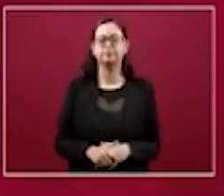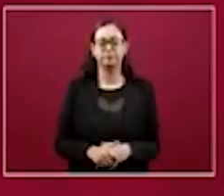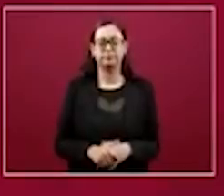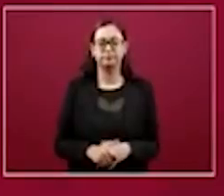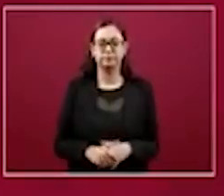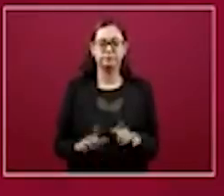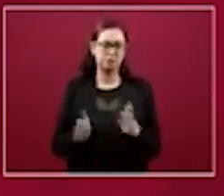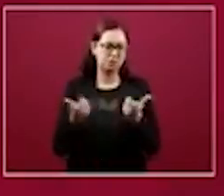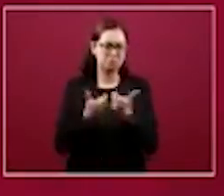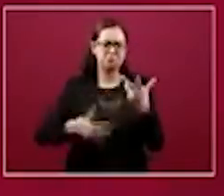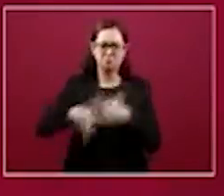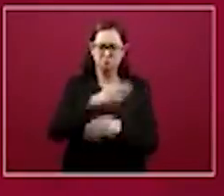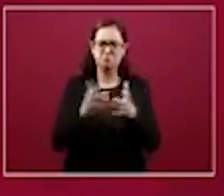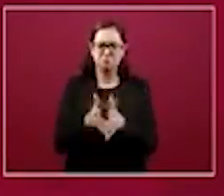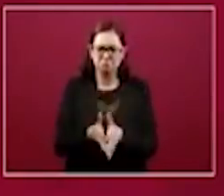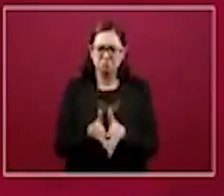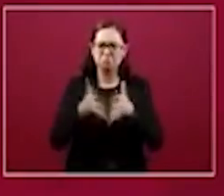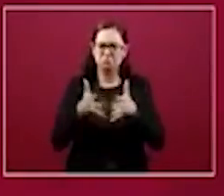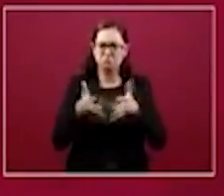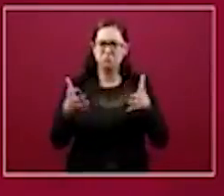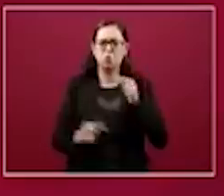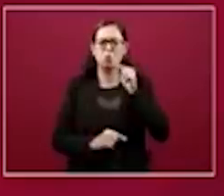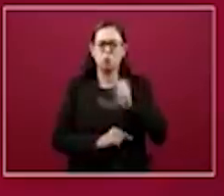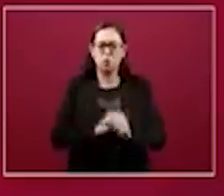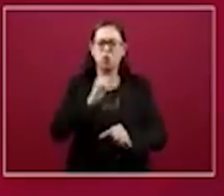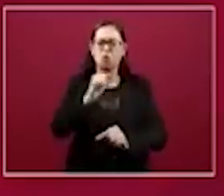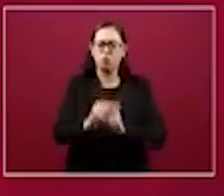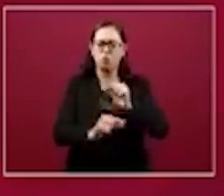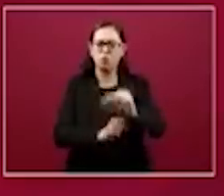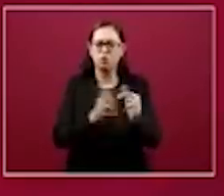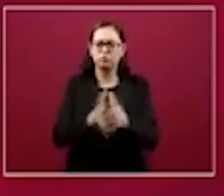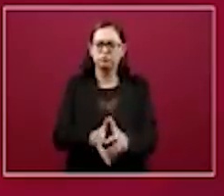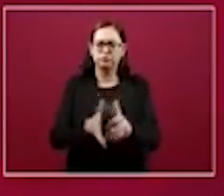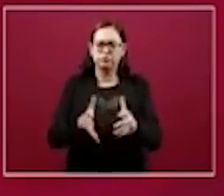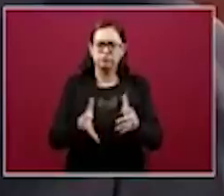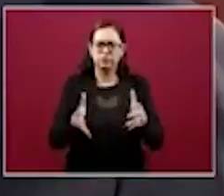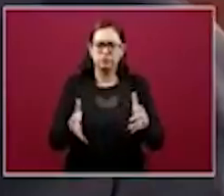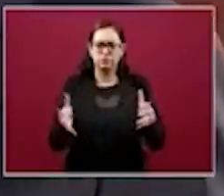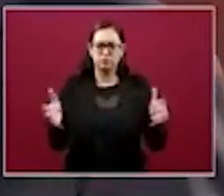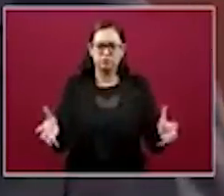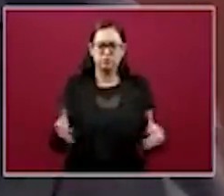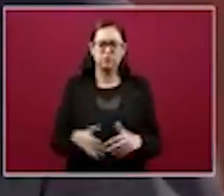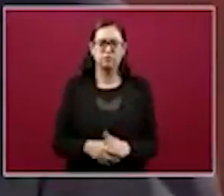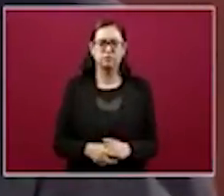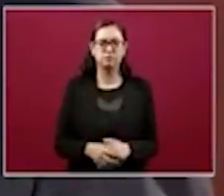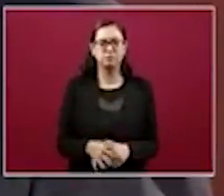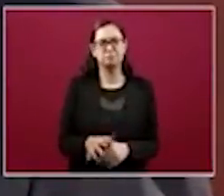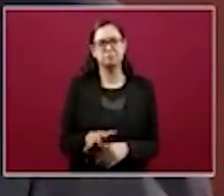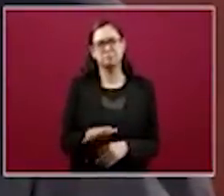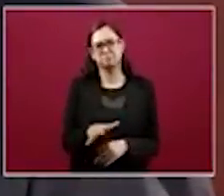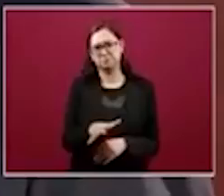está creciendo la economía poco y va a ir creciendo cada vez más, y el